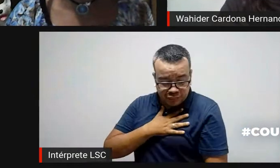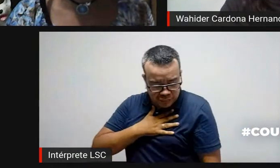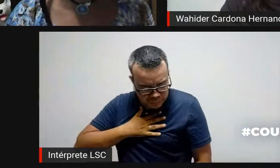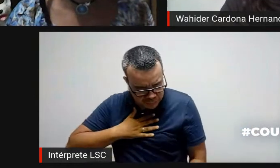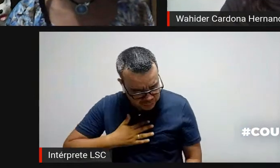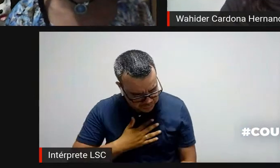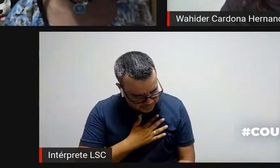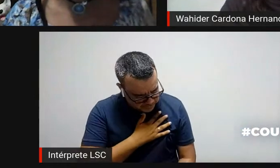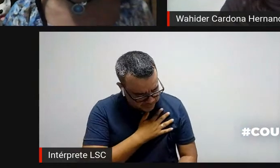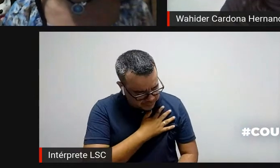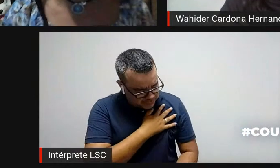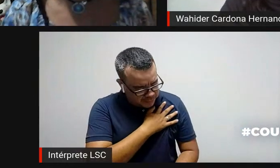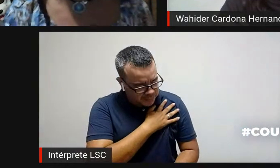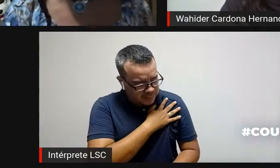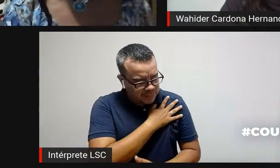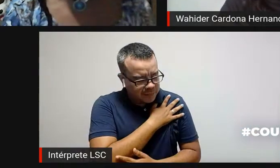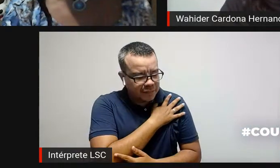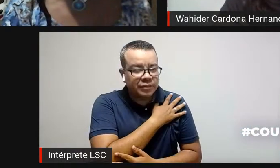apasionado.